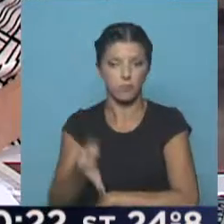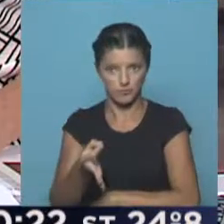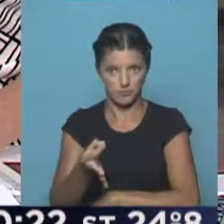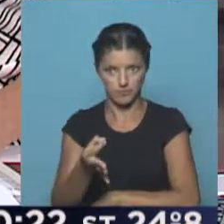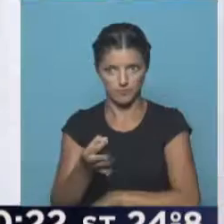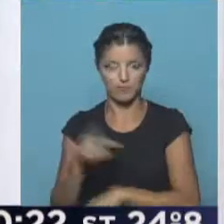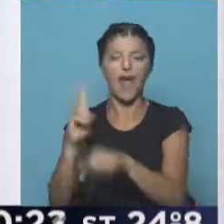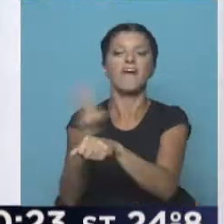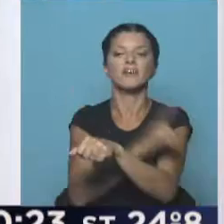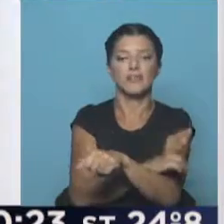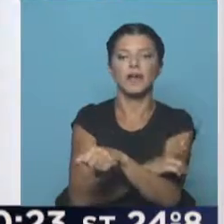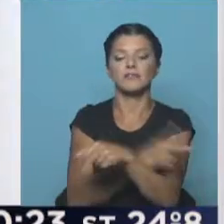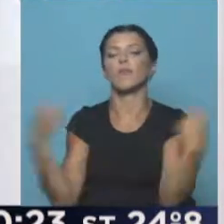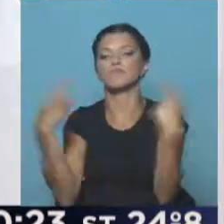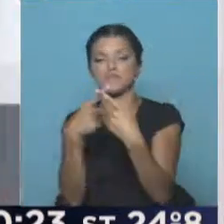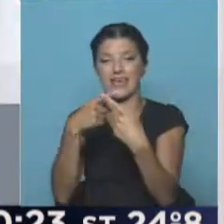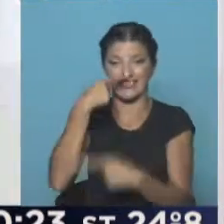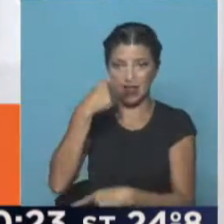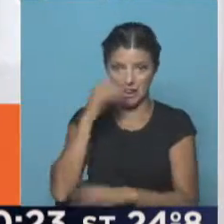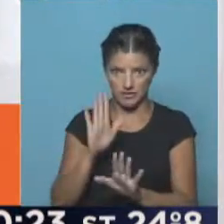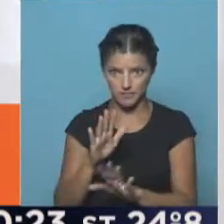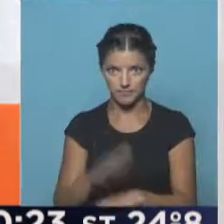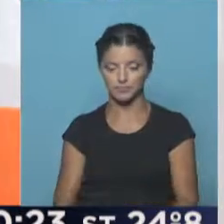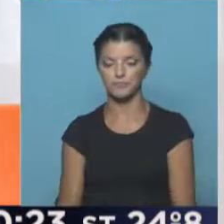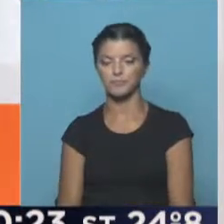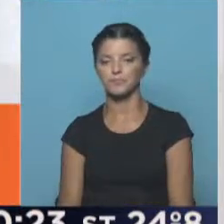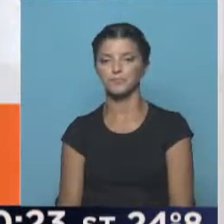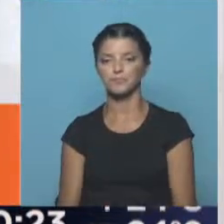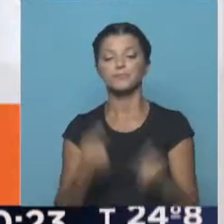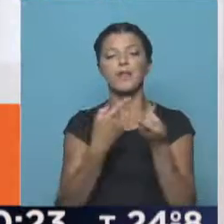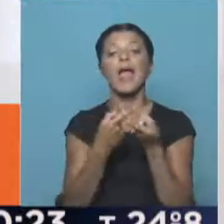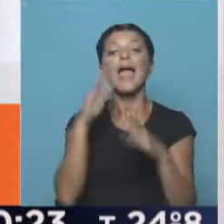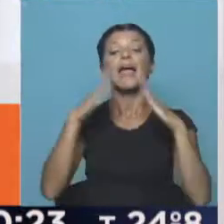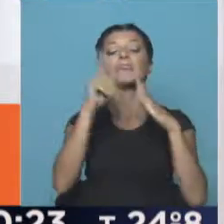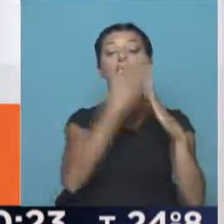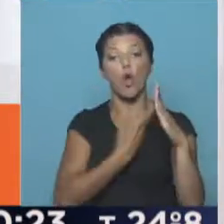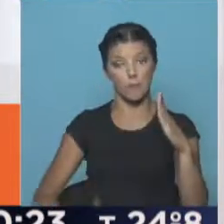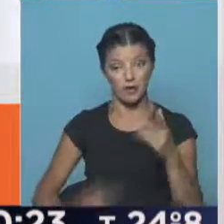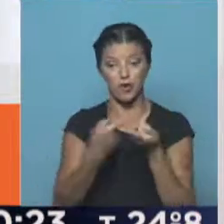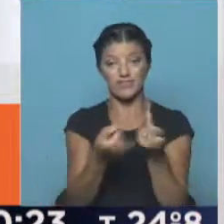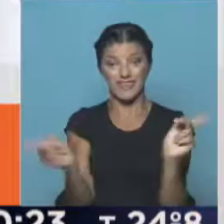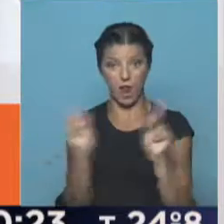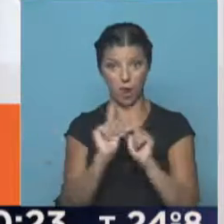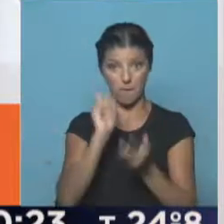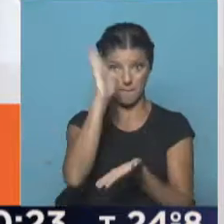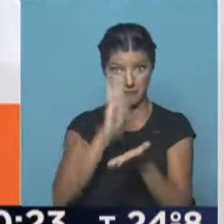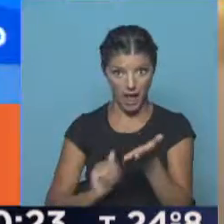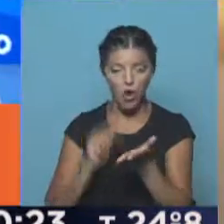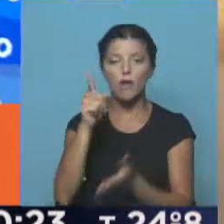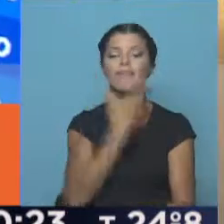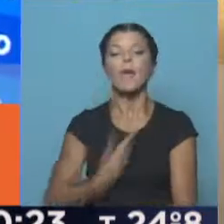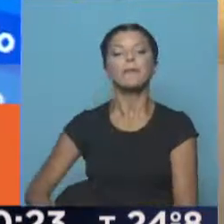intereses. Las rutas. De los trenes de carga. En el Salón Blanco de Casa de Gobierno, el presidente Mauricio Macri anunció el plan